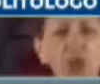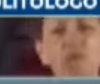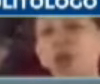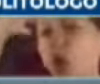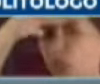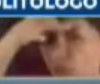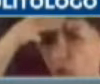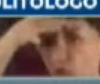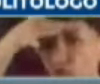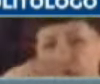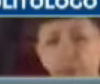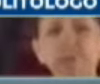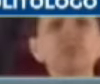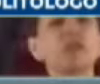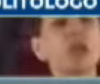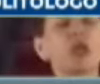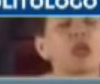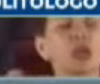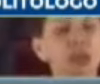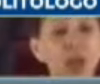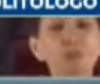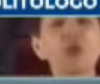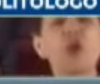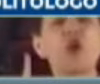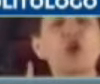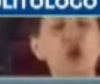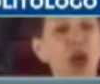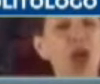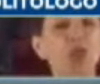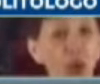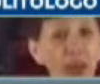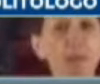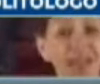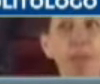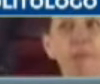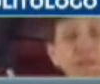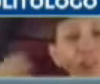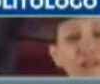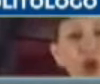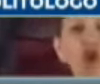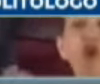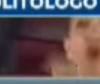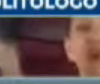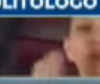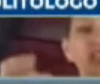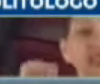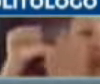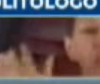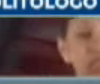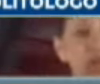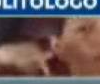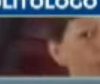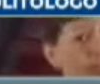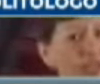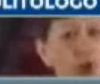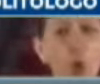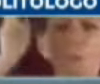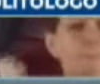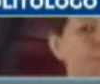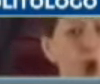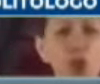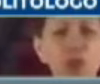que observamos es que está muy polarizada los apoyos, ¿no? Una mitad que apoya al gobierno y una mitad